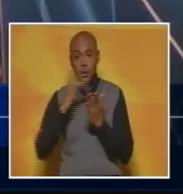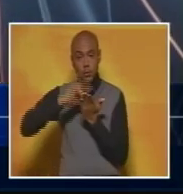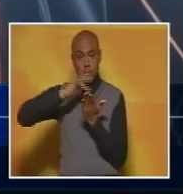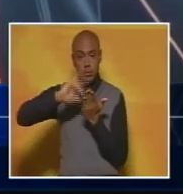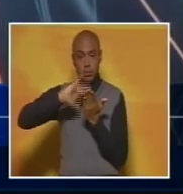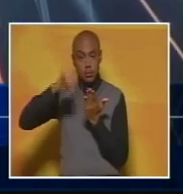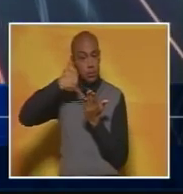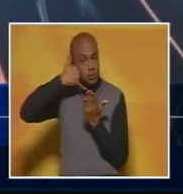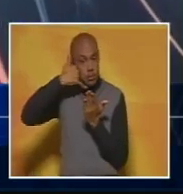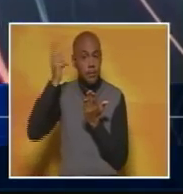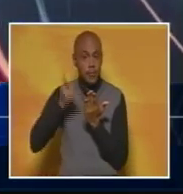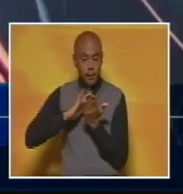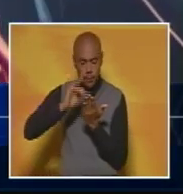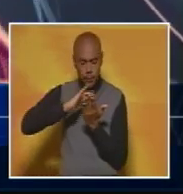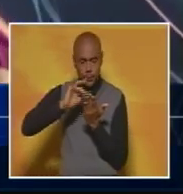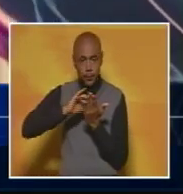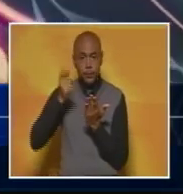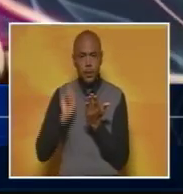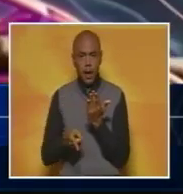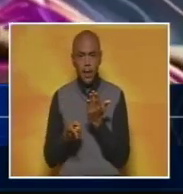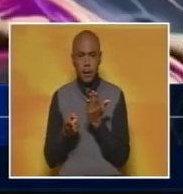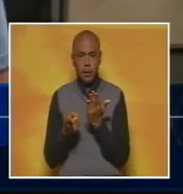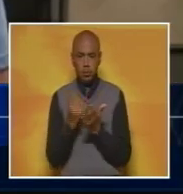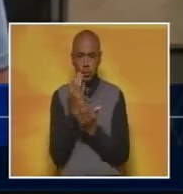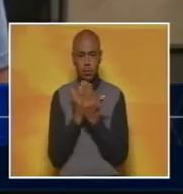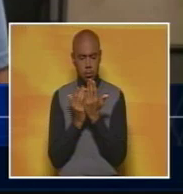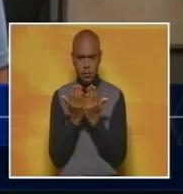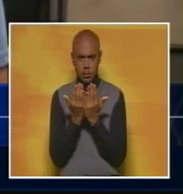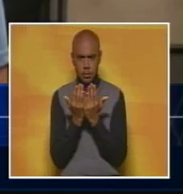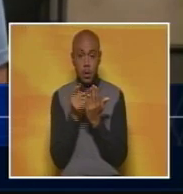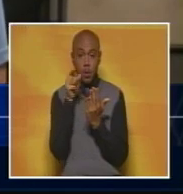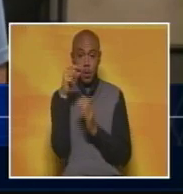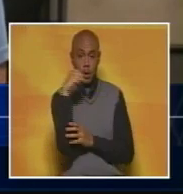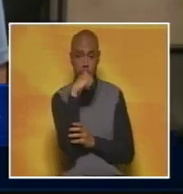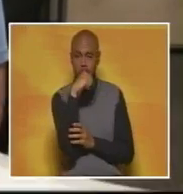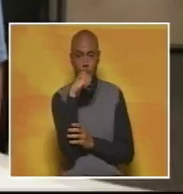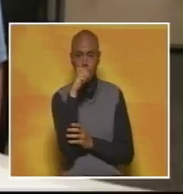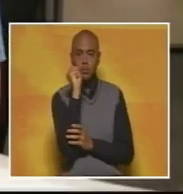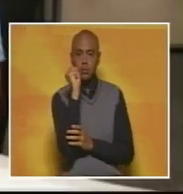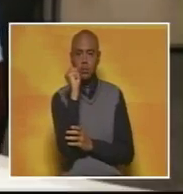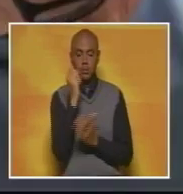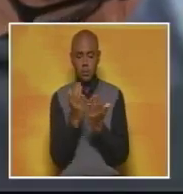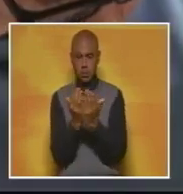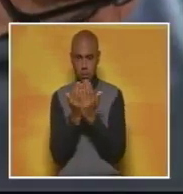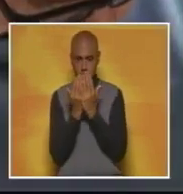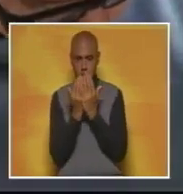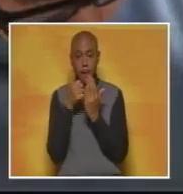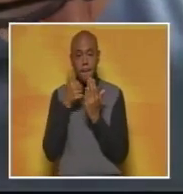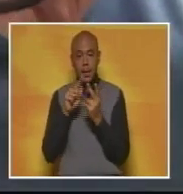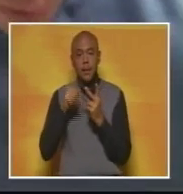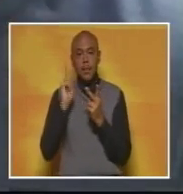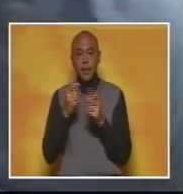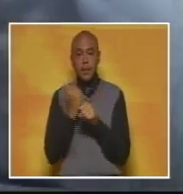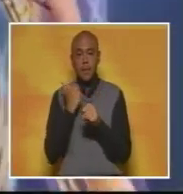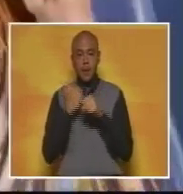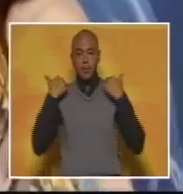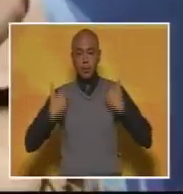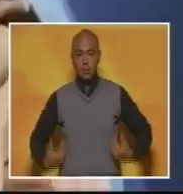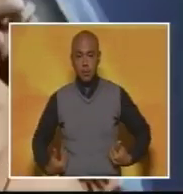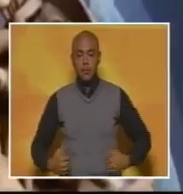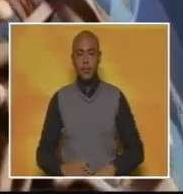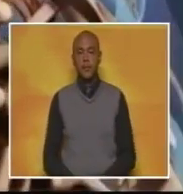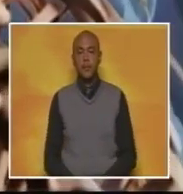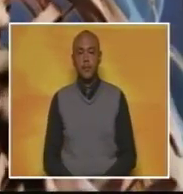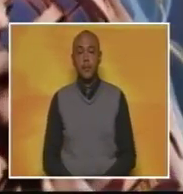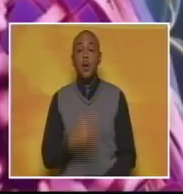celular, debe asegurarse de estar a la altura de la pantalla, tome descansos frecuentes y trabaje en su postura.